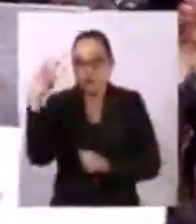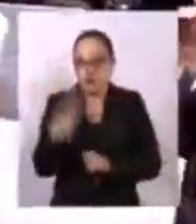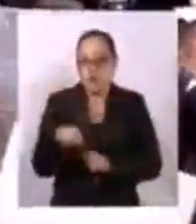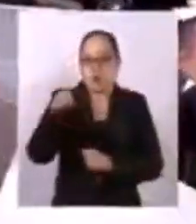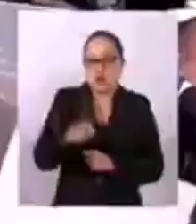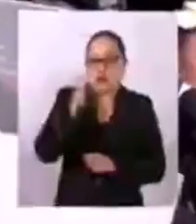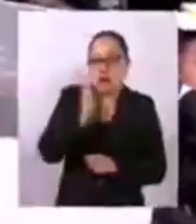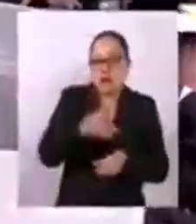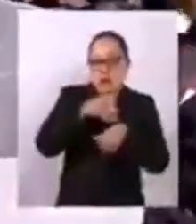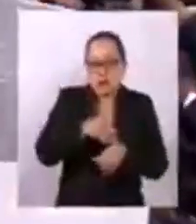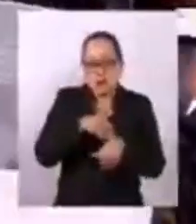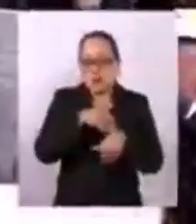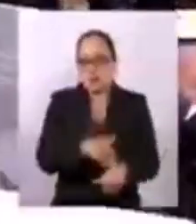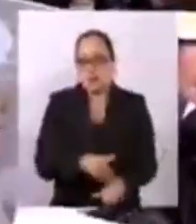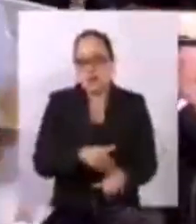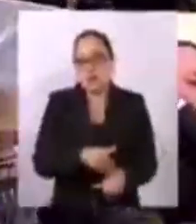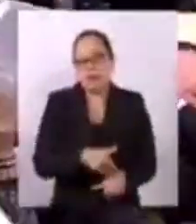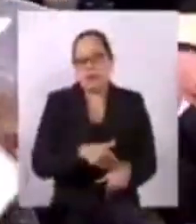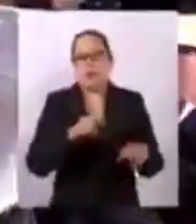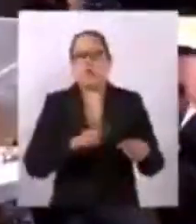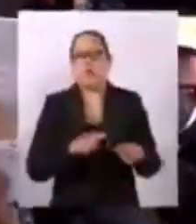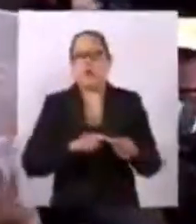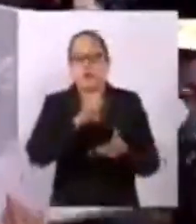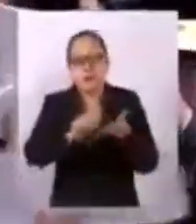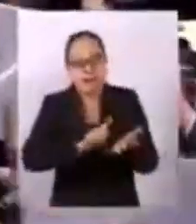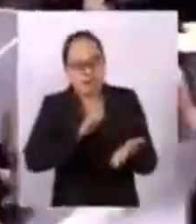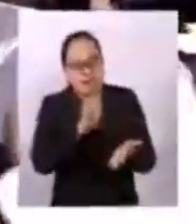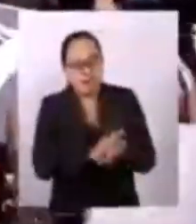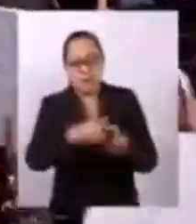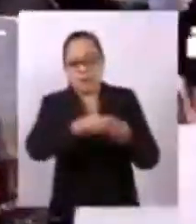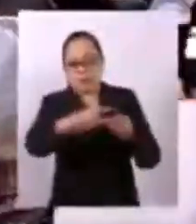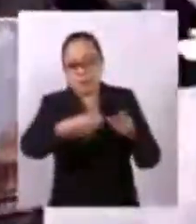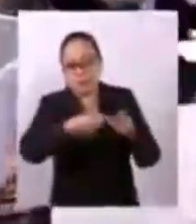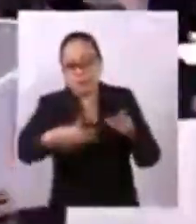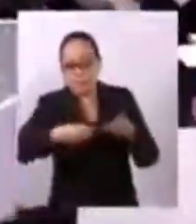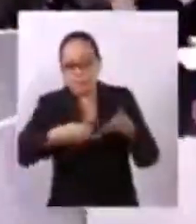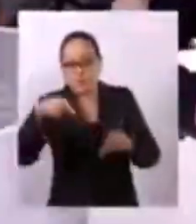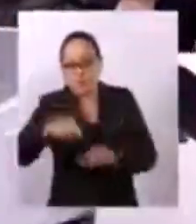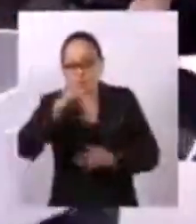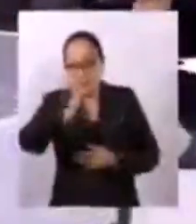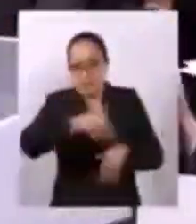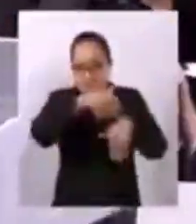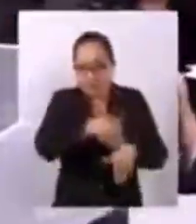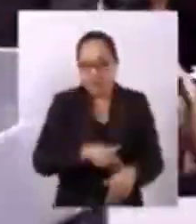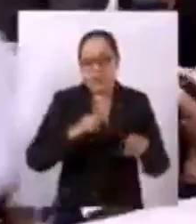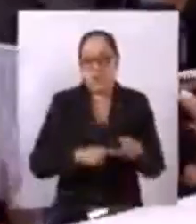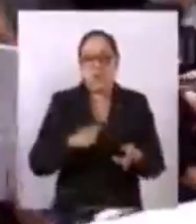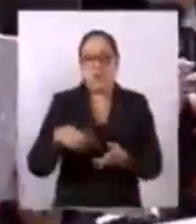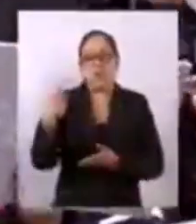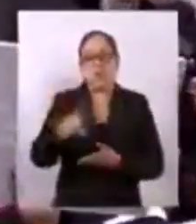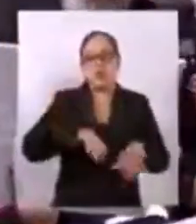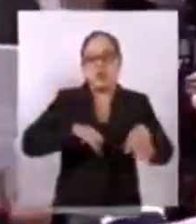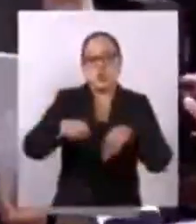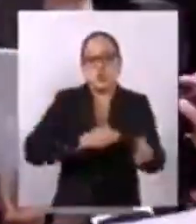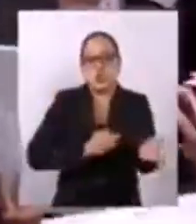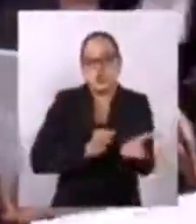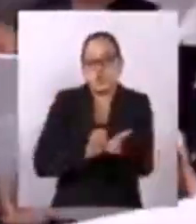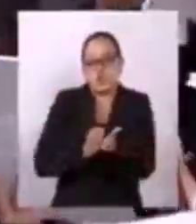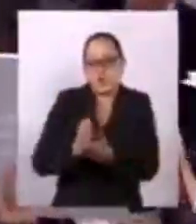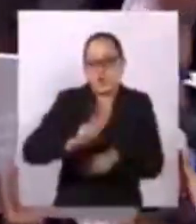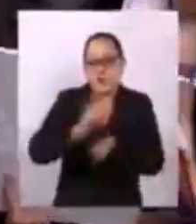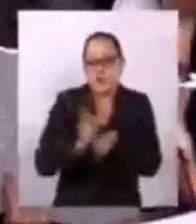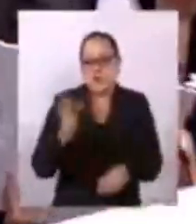Constitución Política de los Estados Unidos Mexicanos, las leyes que de ella emanen, y desempeñar leal